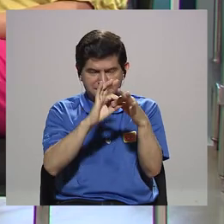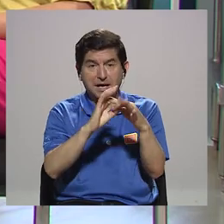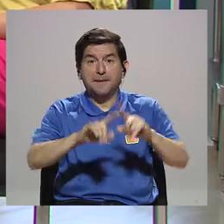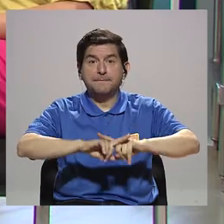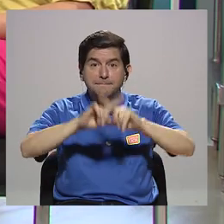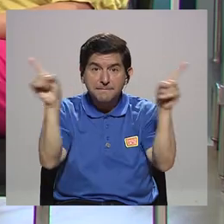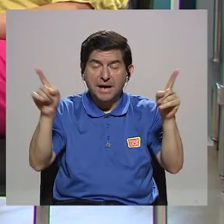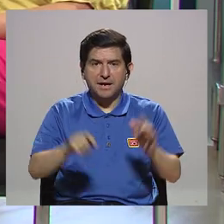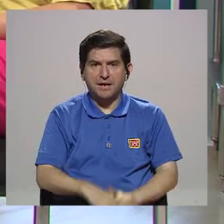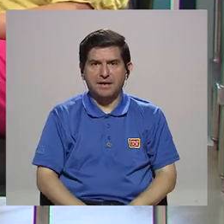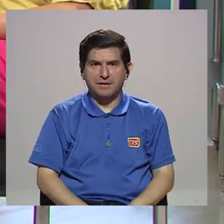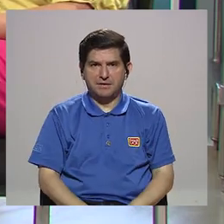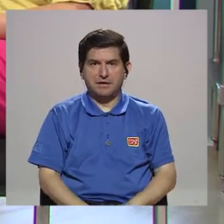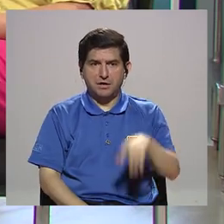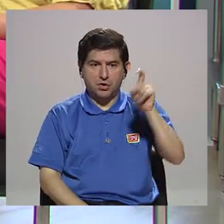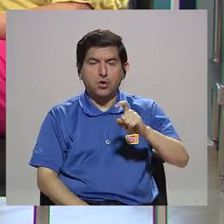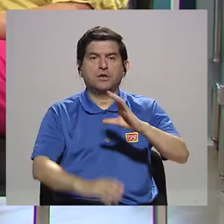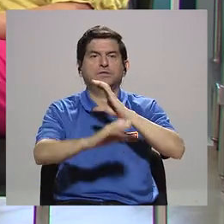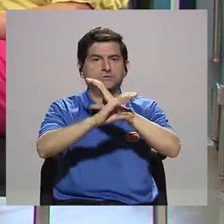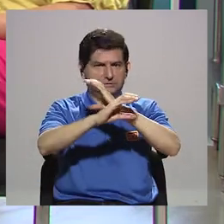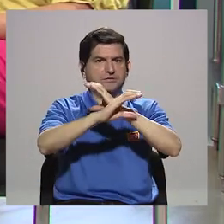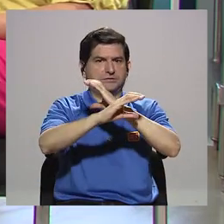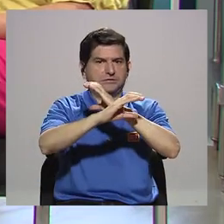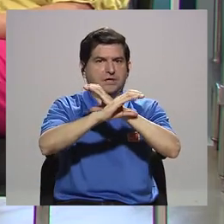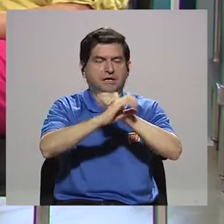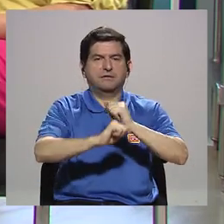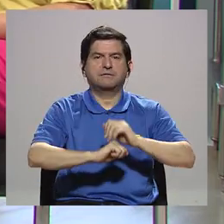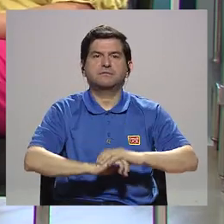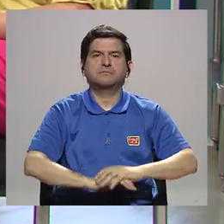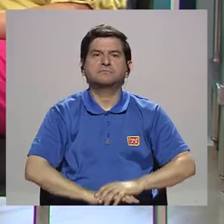esa relación. Sin embargo, hay que tener muchísimo cuidado,